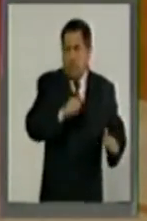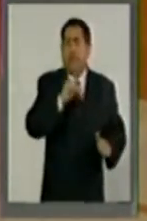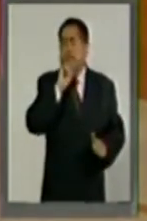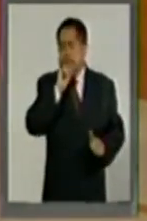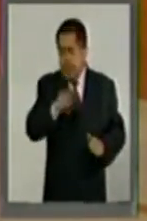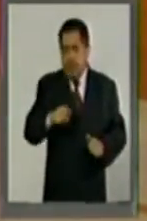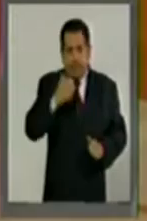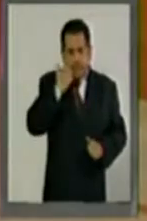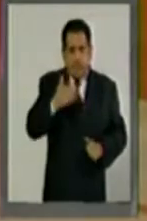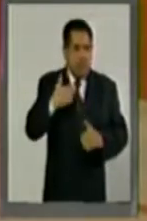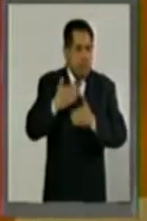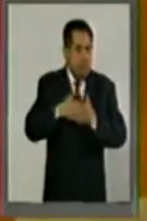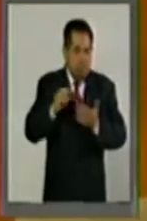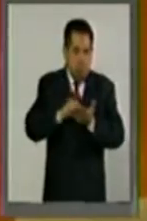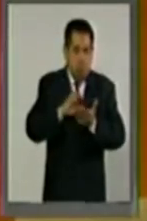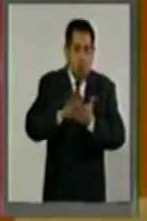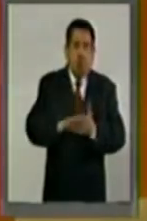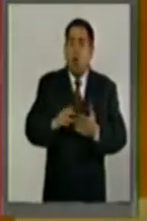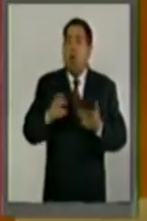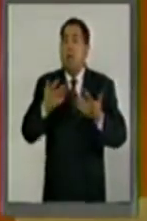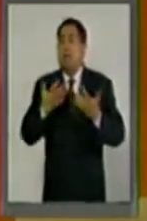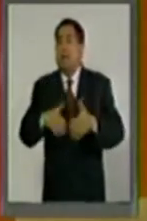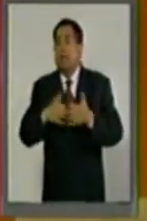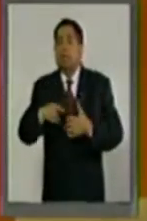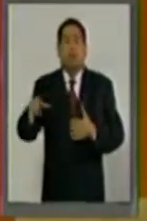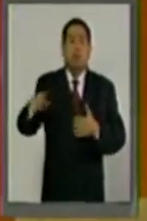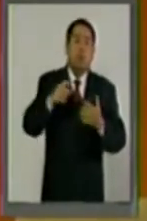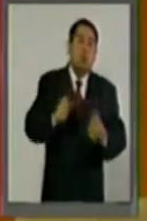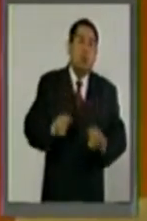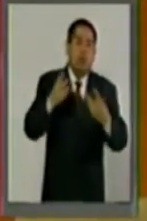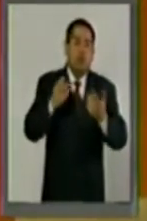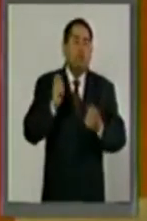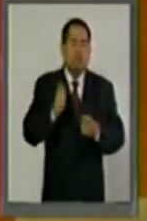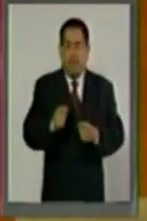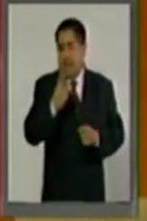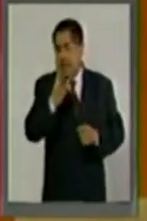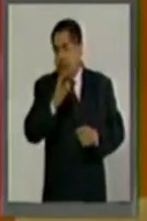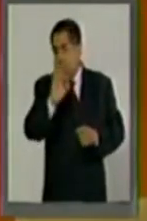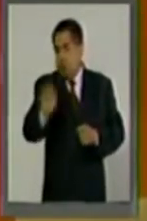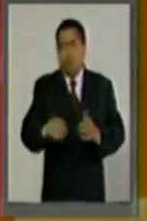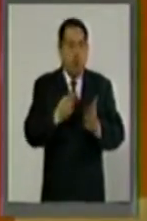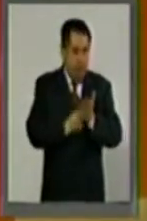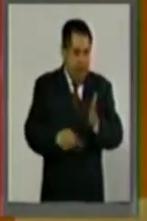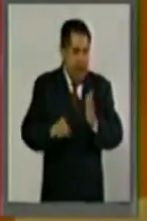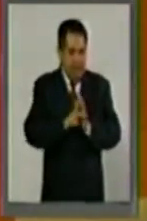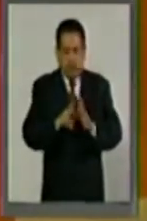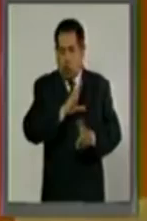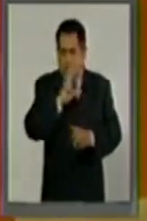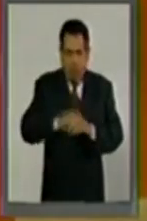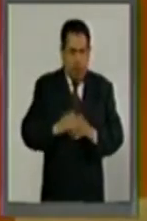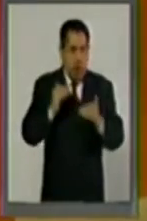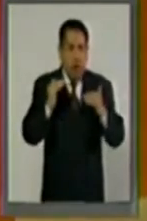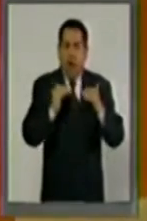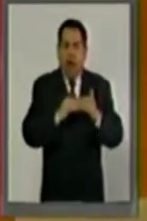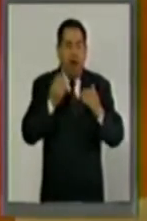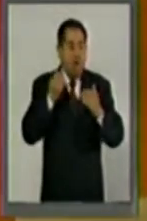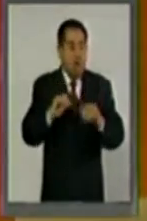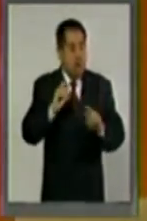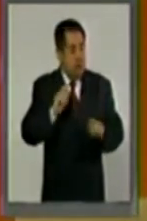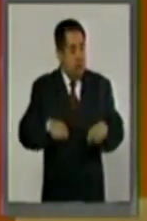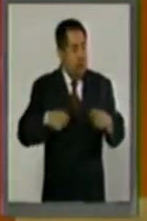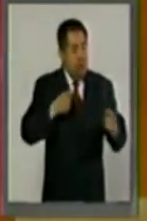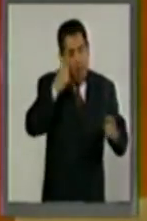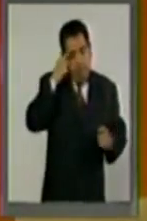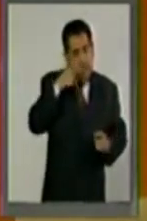busca establecer una cuota mínima del 3% del total de la nómina personal en áreas de